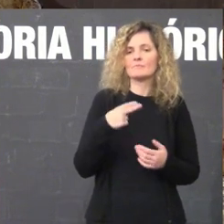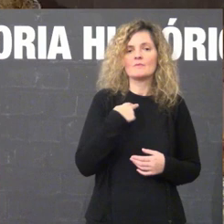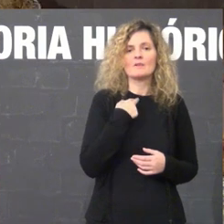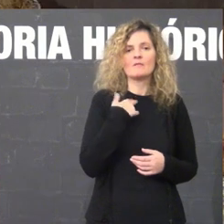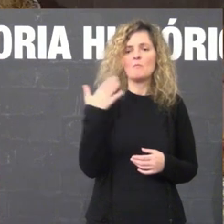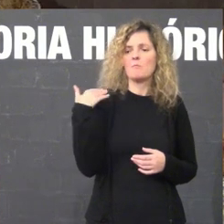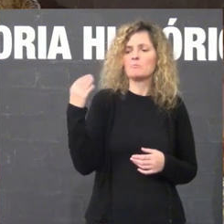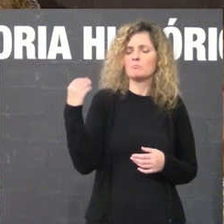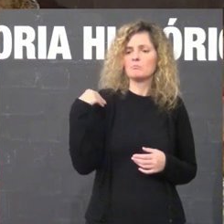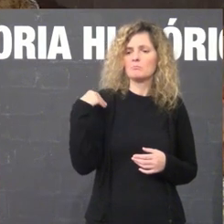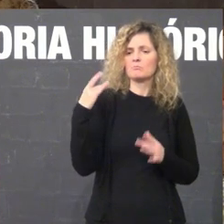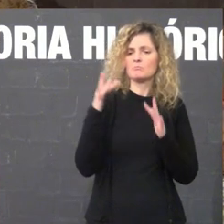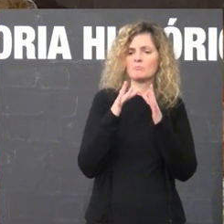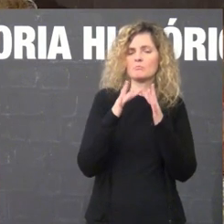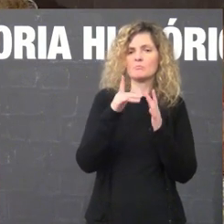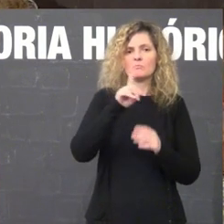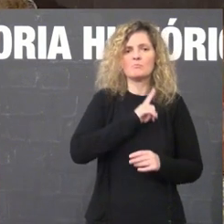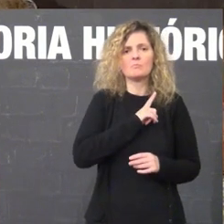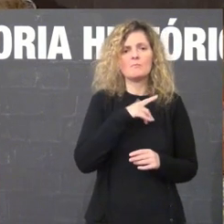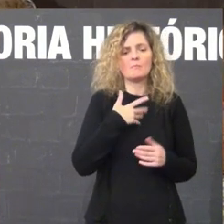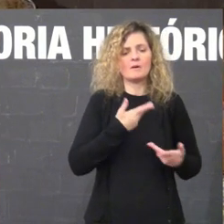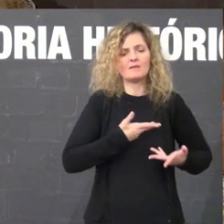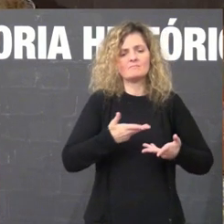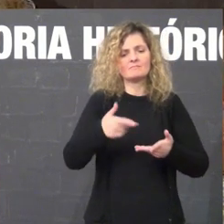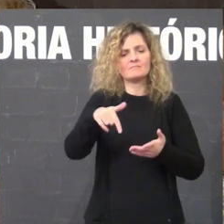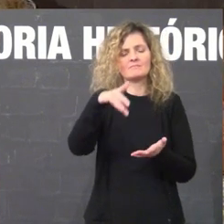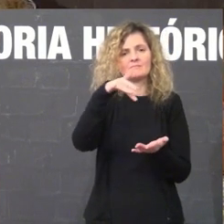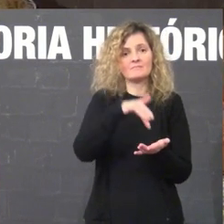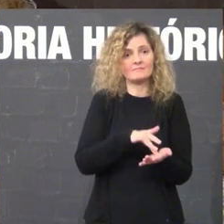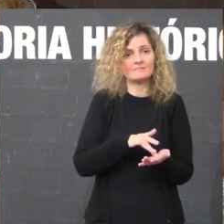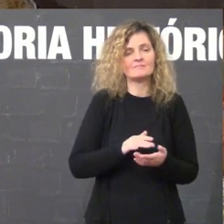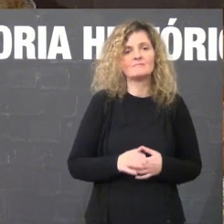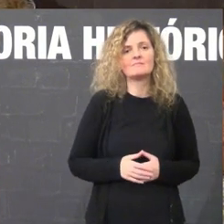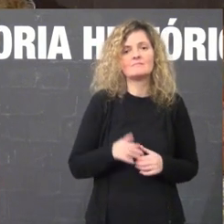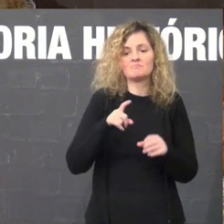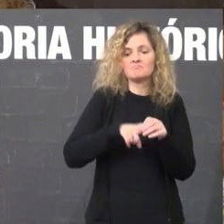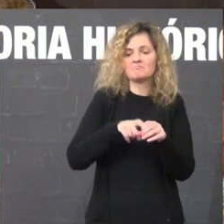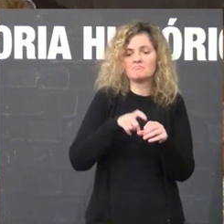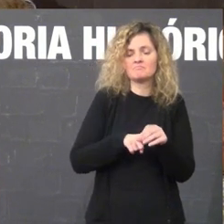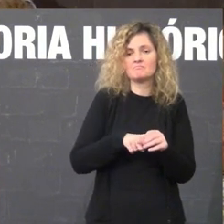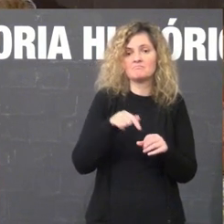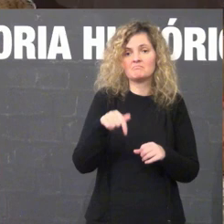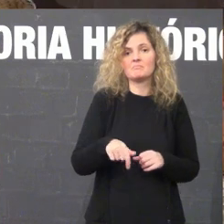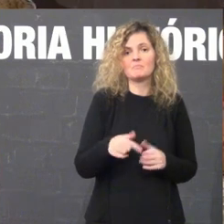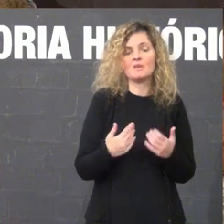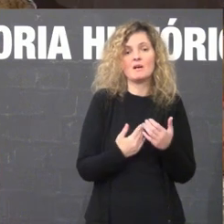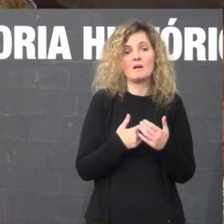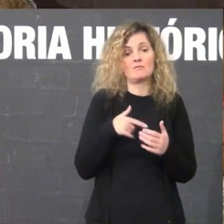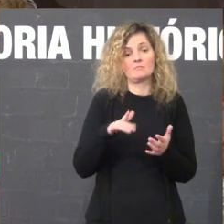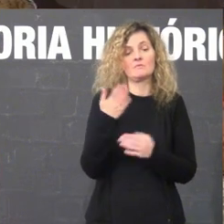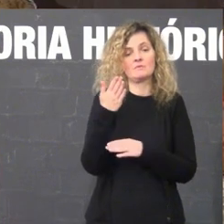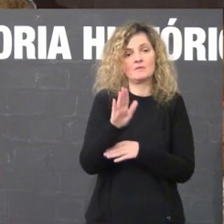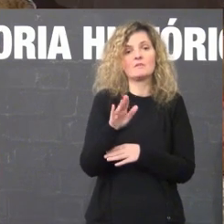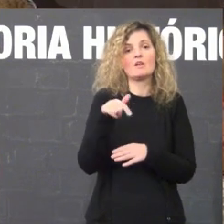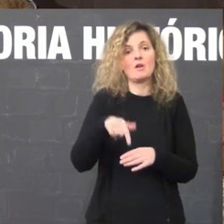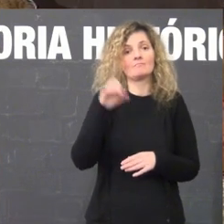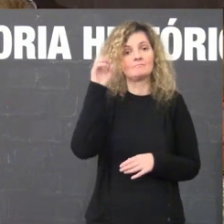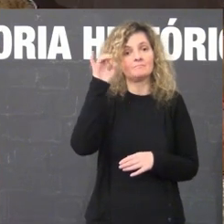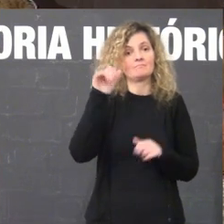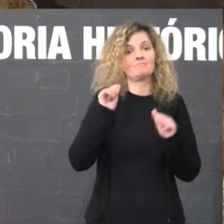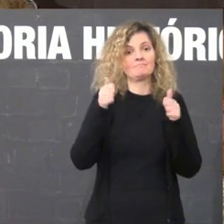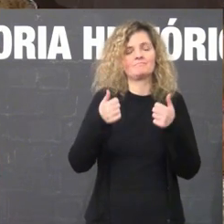diputación se pusieron en contacto conmigo para invitarme a a participar en este acto y para hacer esta